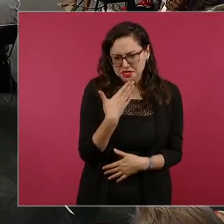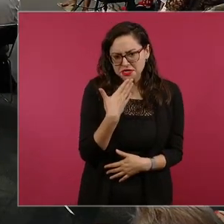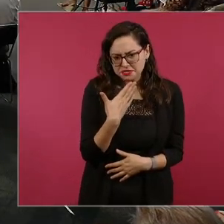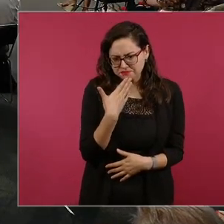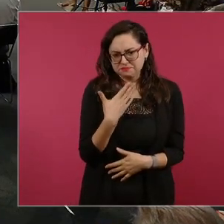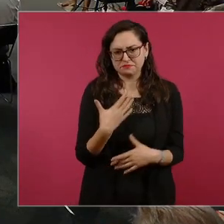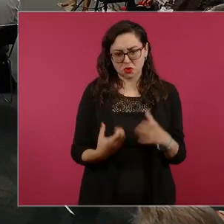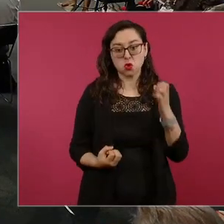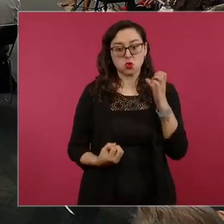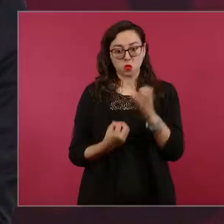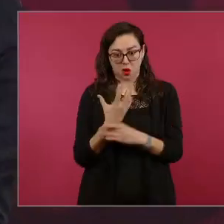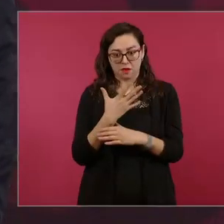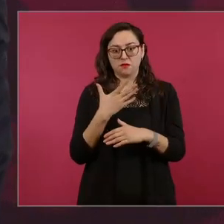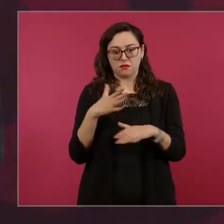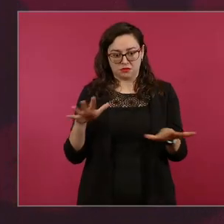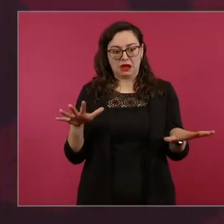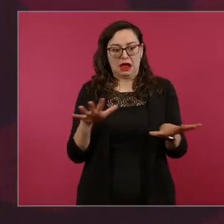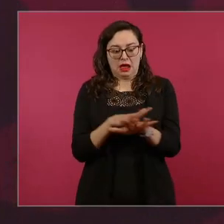porque ahora